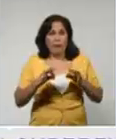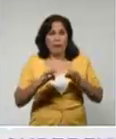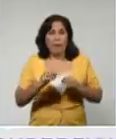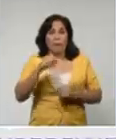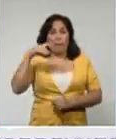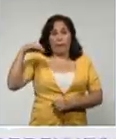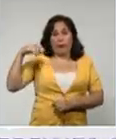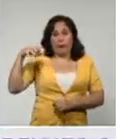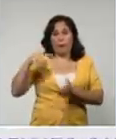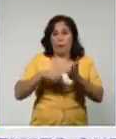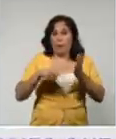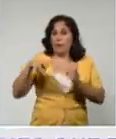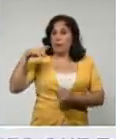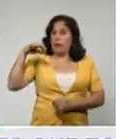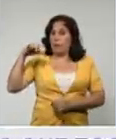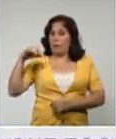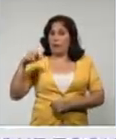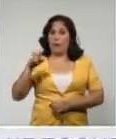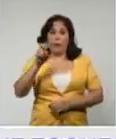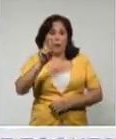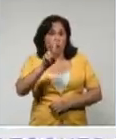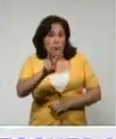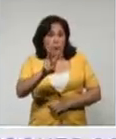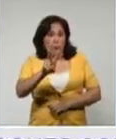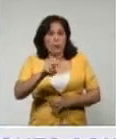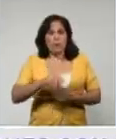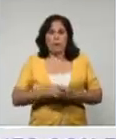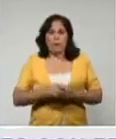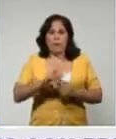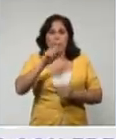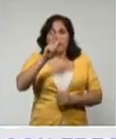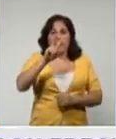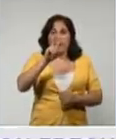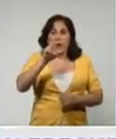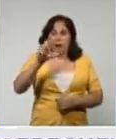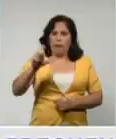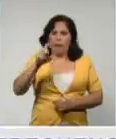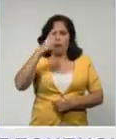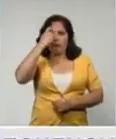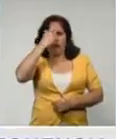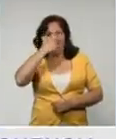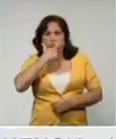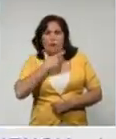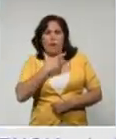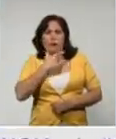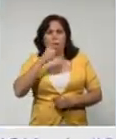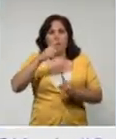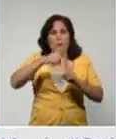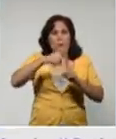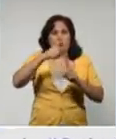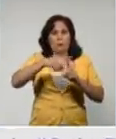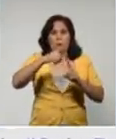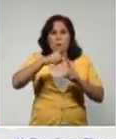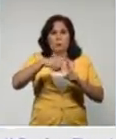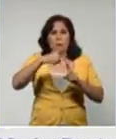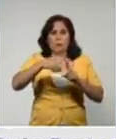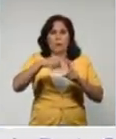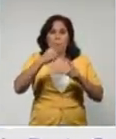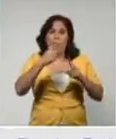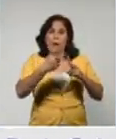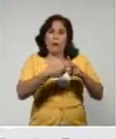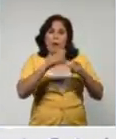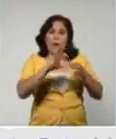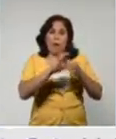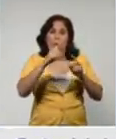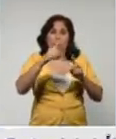del Río 2, de Villa Clara, Ciego de Ávila, Las Tunas y Guantánamo,